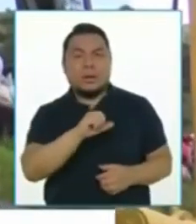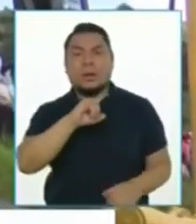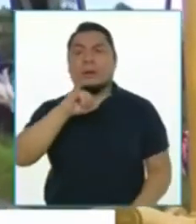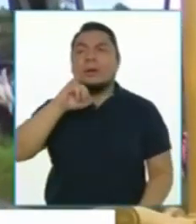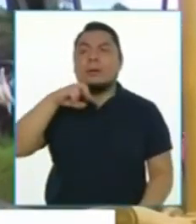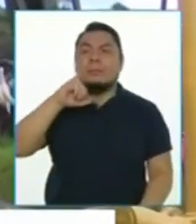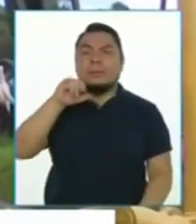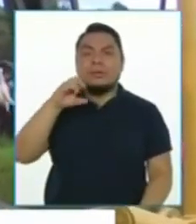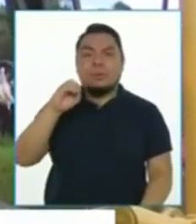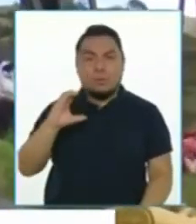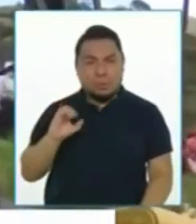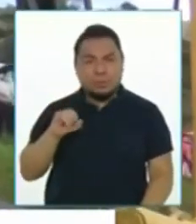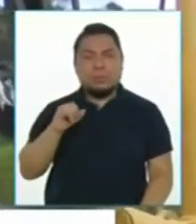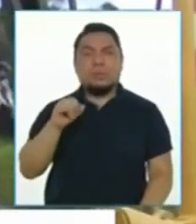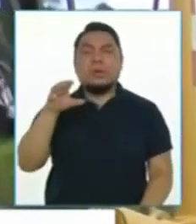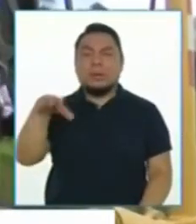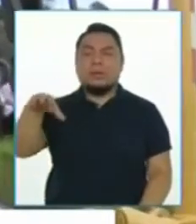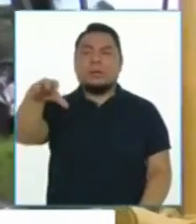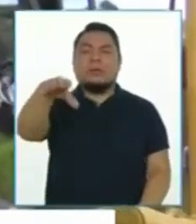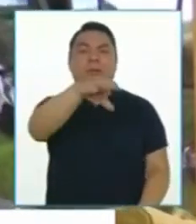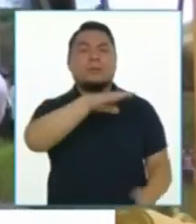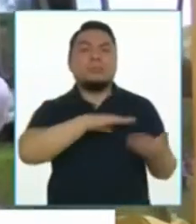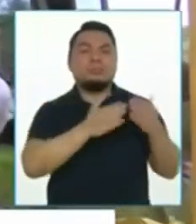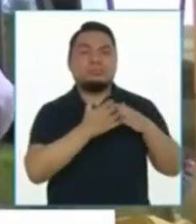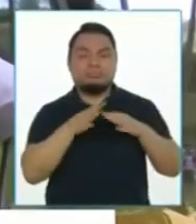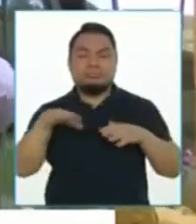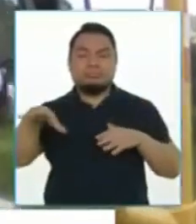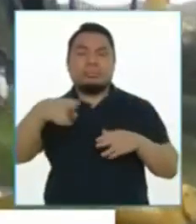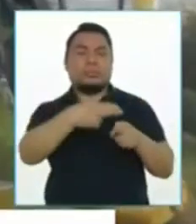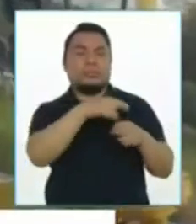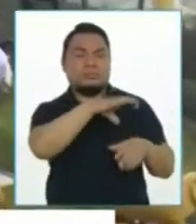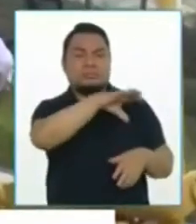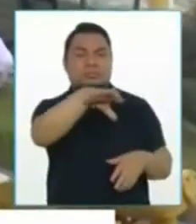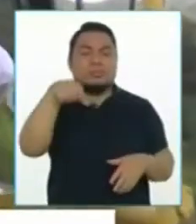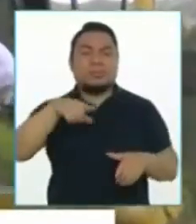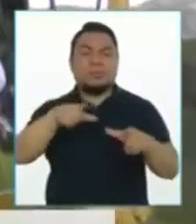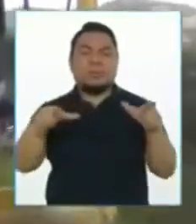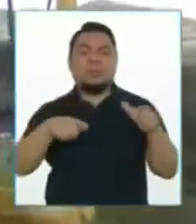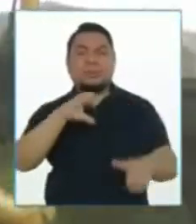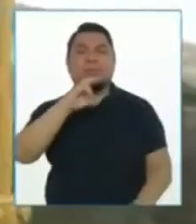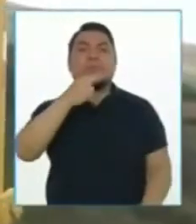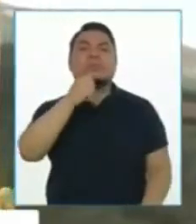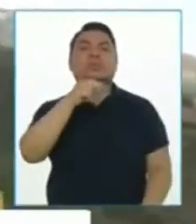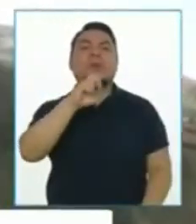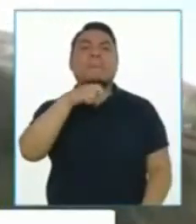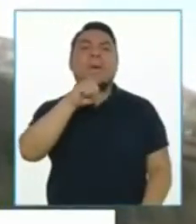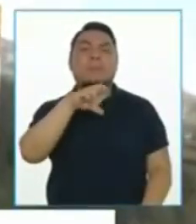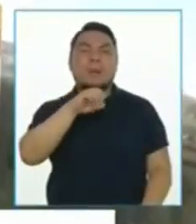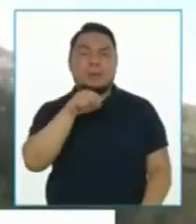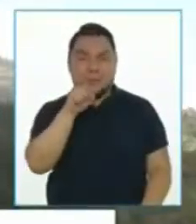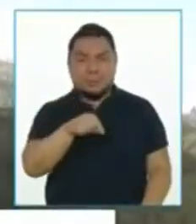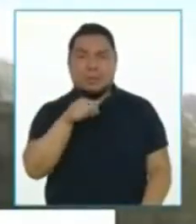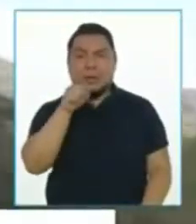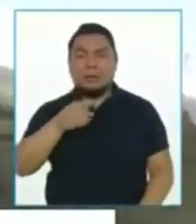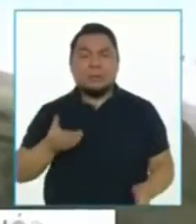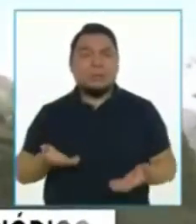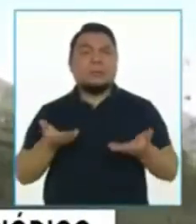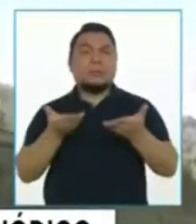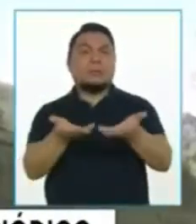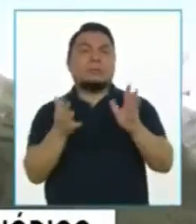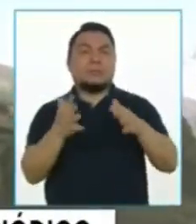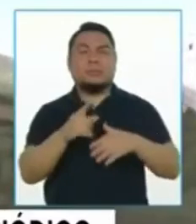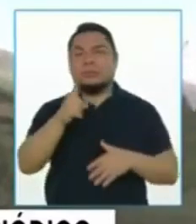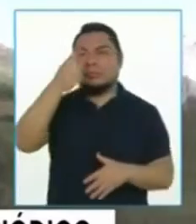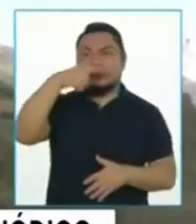Pirkoj, entre otros centros poblados del distrito de Churipampa, se ha destinado cerca